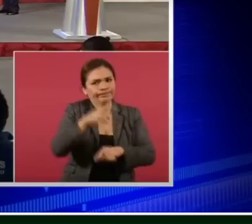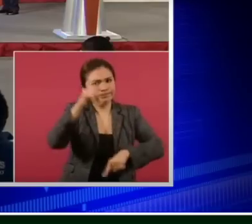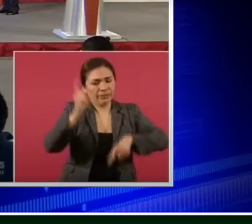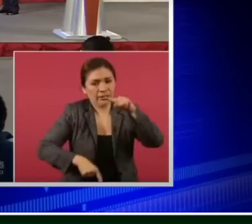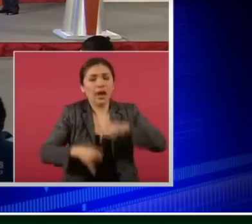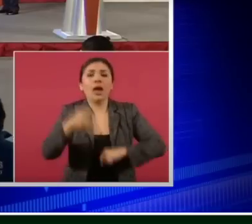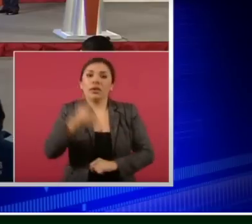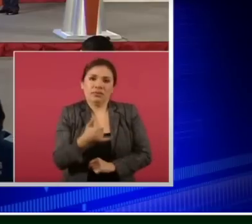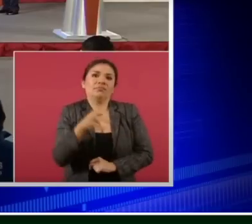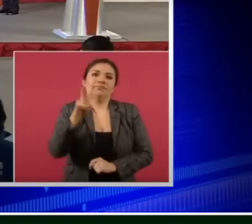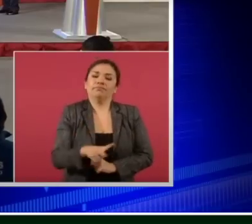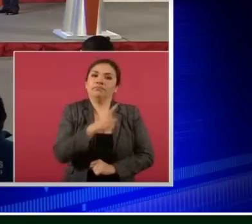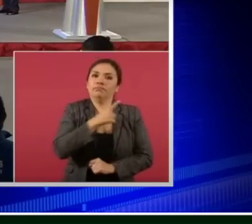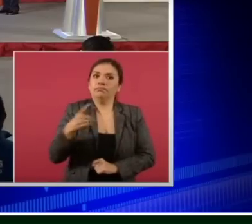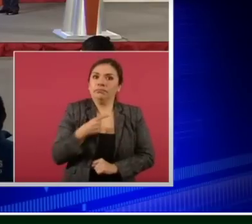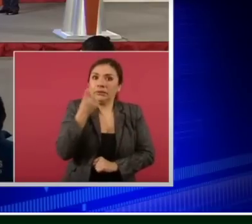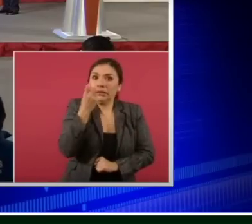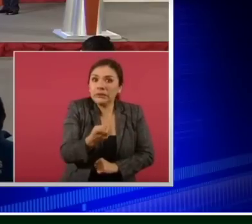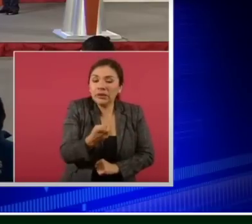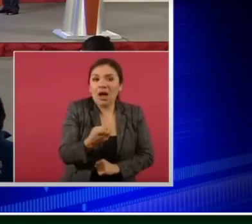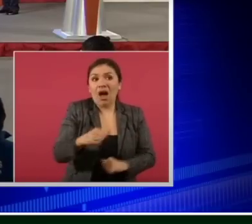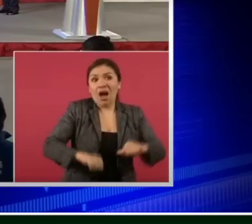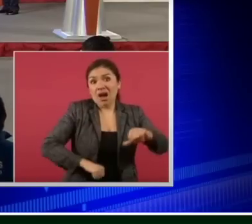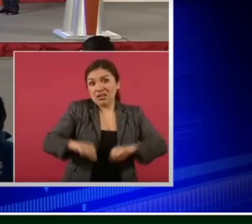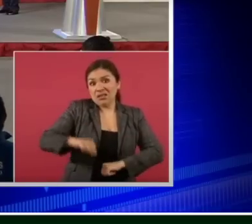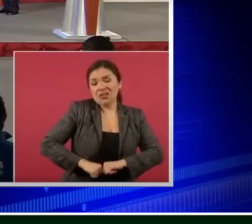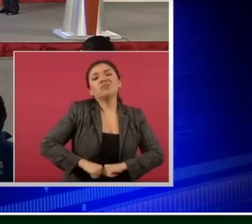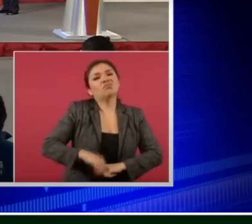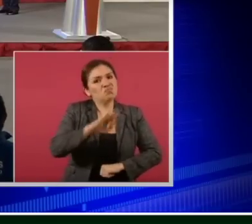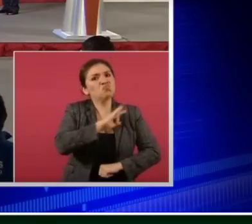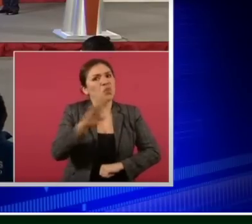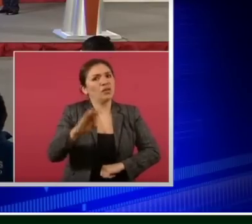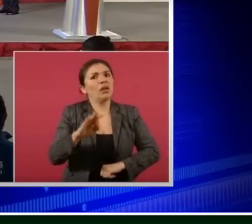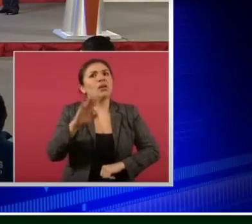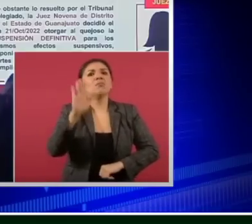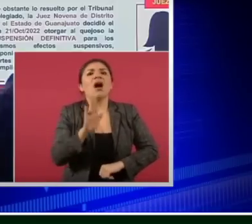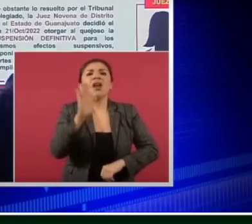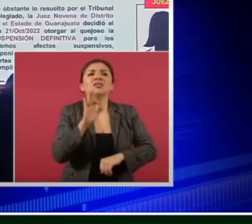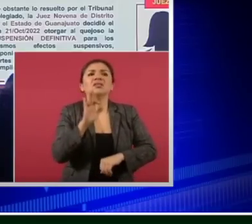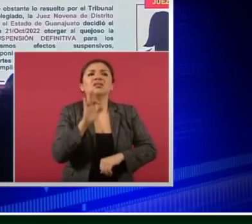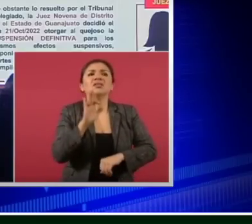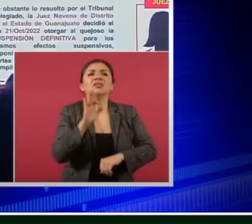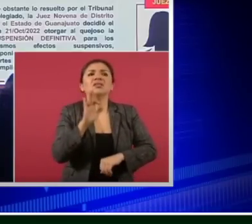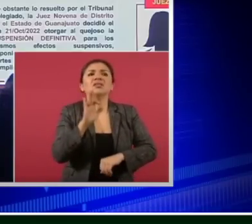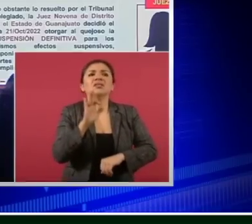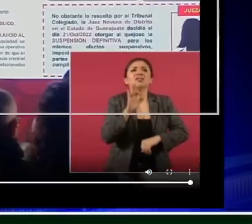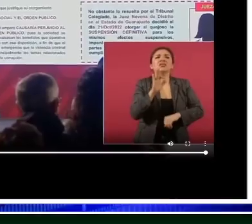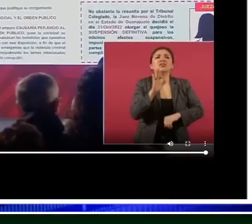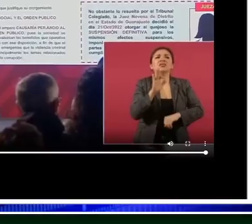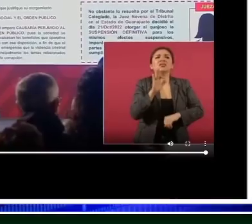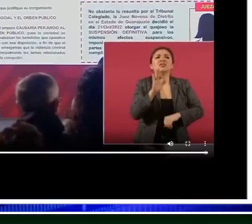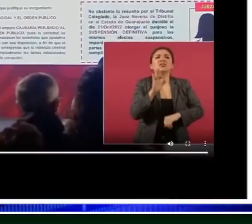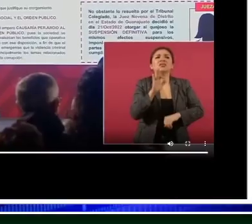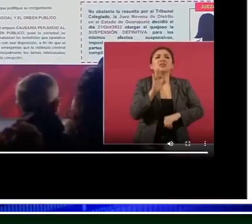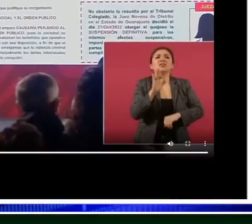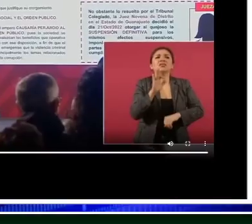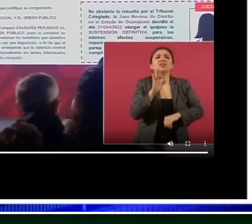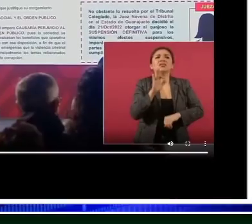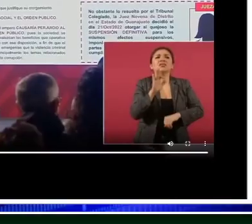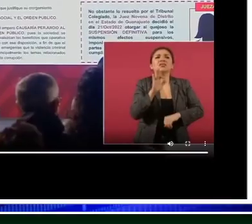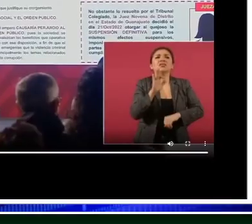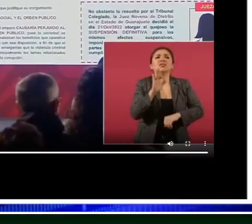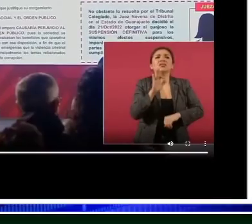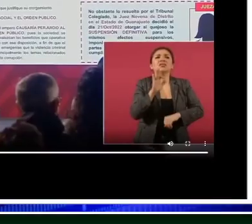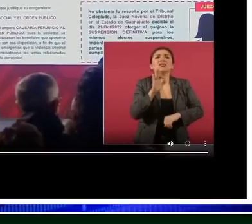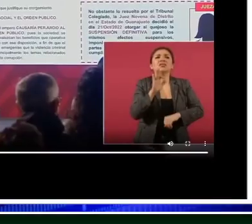si se considera que son parte de las acciones que generan impunidad en el país y como no sobre todo porque